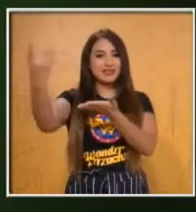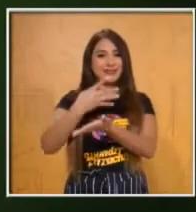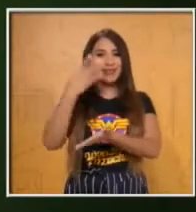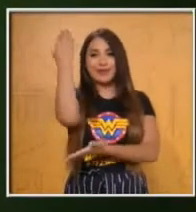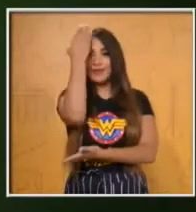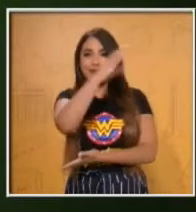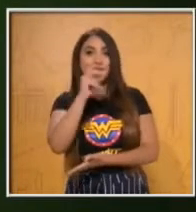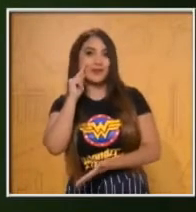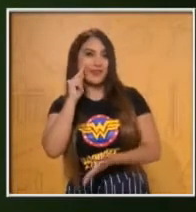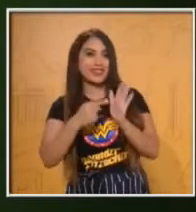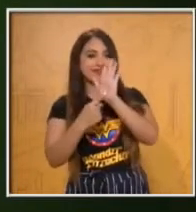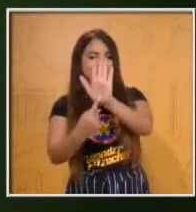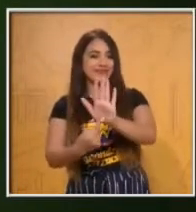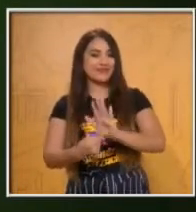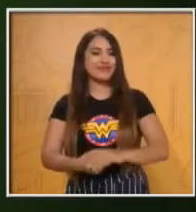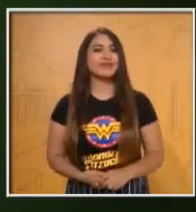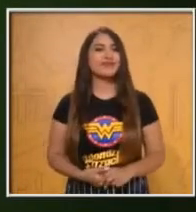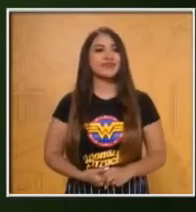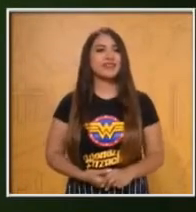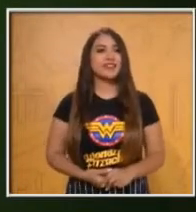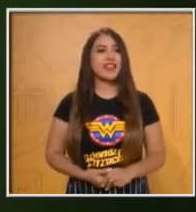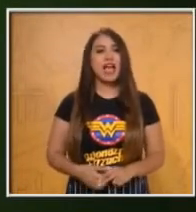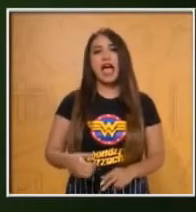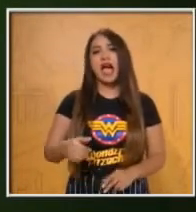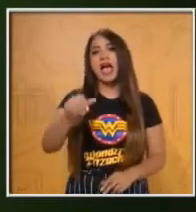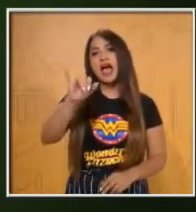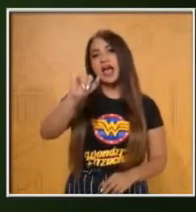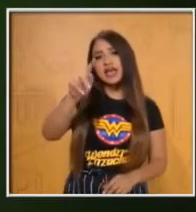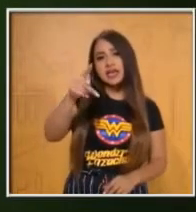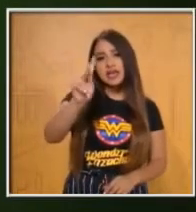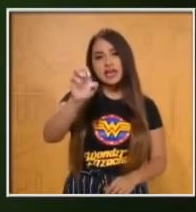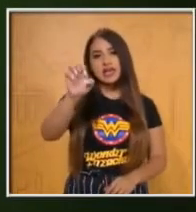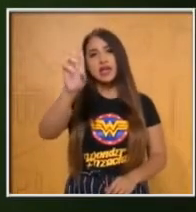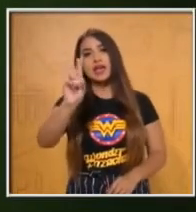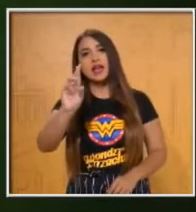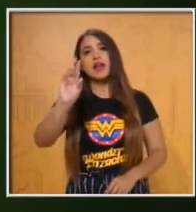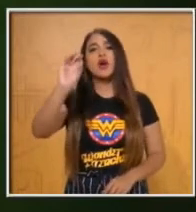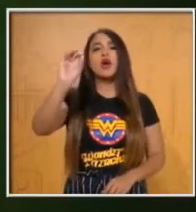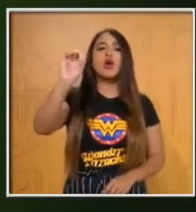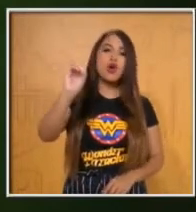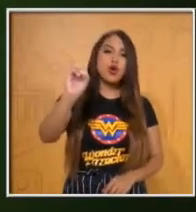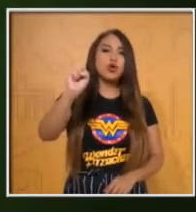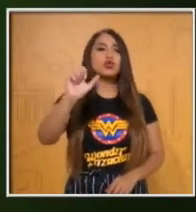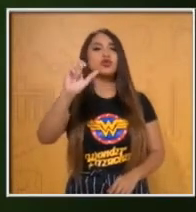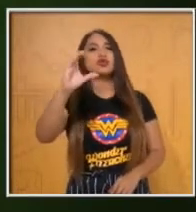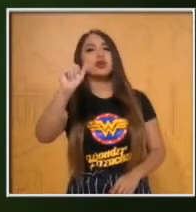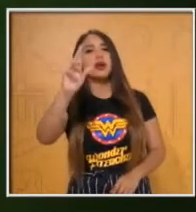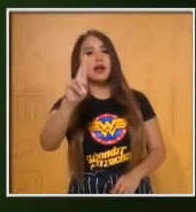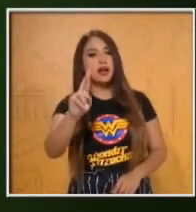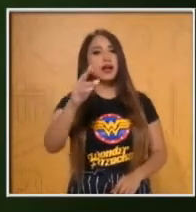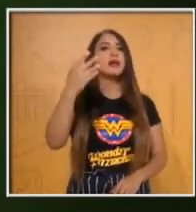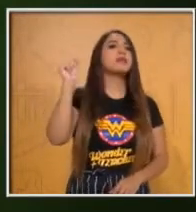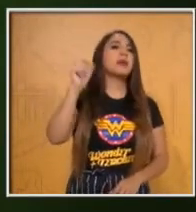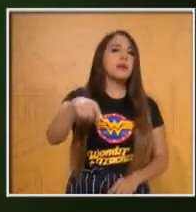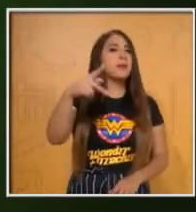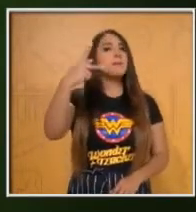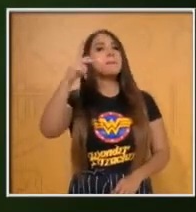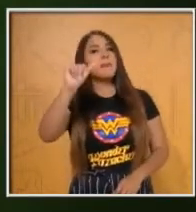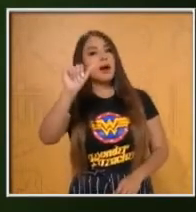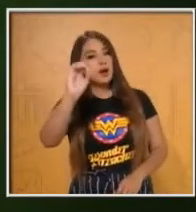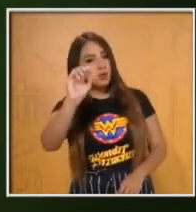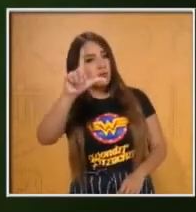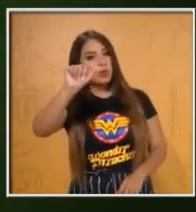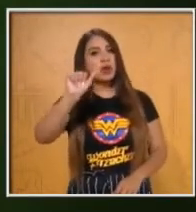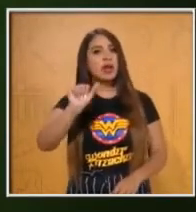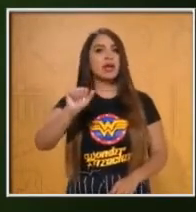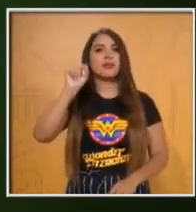ahí tenemos algunos de los alumnos, Iker, Oscar, a Paola, también tenemos a Arlet. Muchas